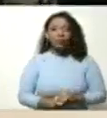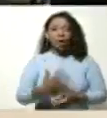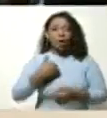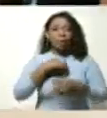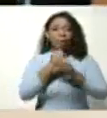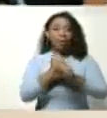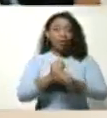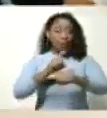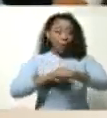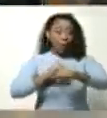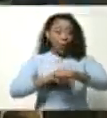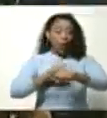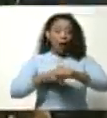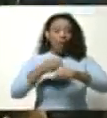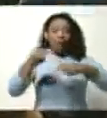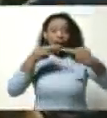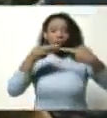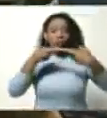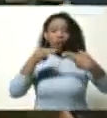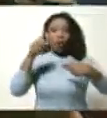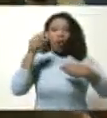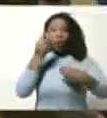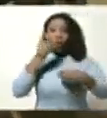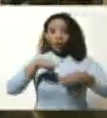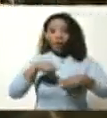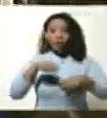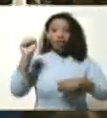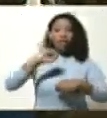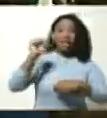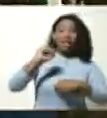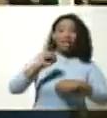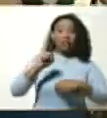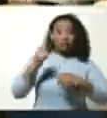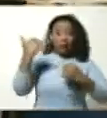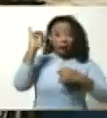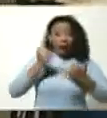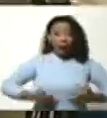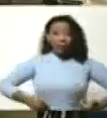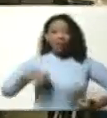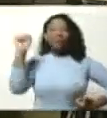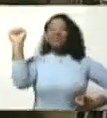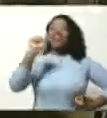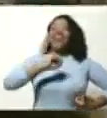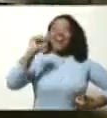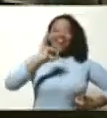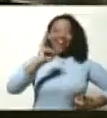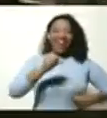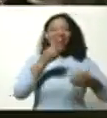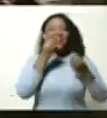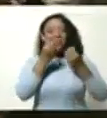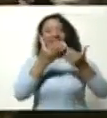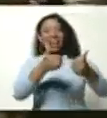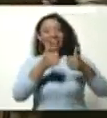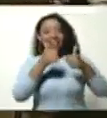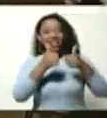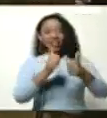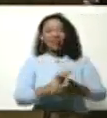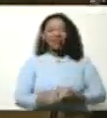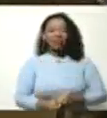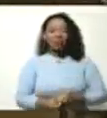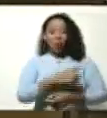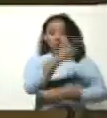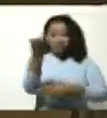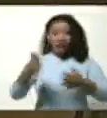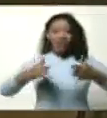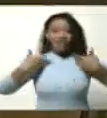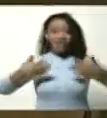¿Van a comer ahorita? ¿Hay hambre? Sí. Qué bueno, qué bueno. ¿Están contentos